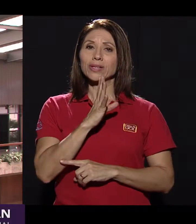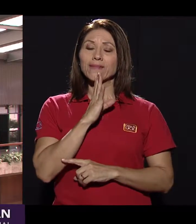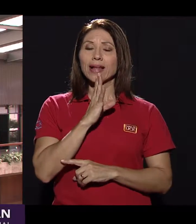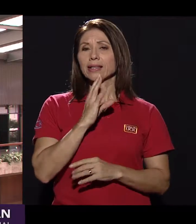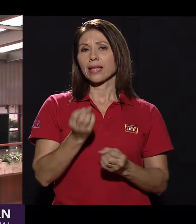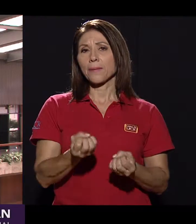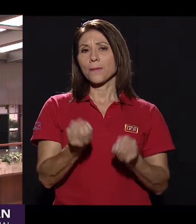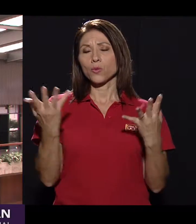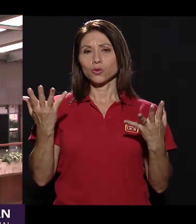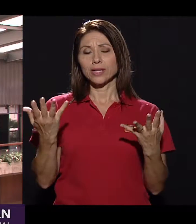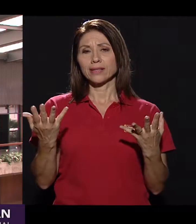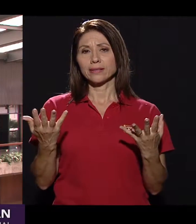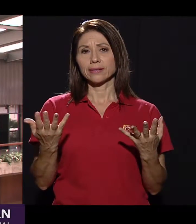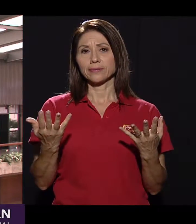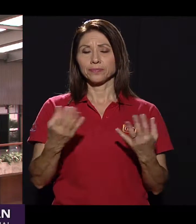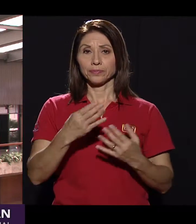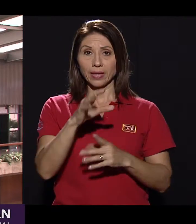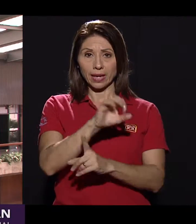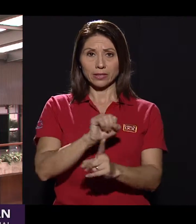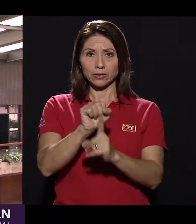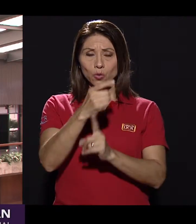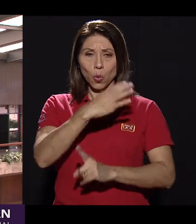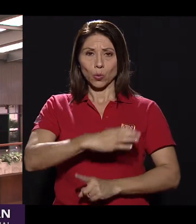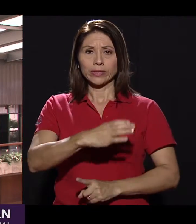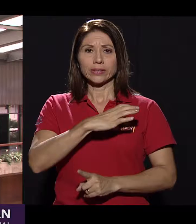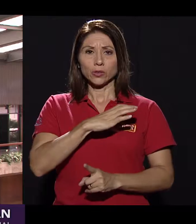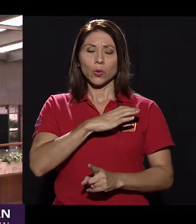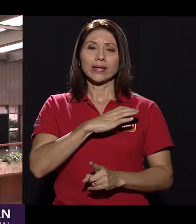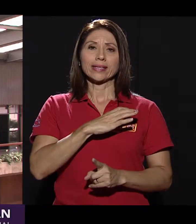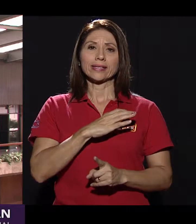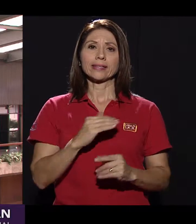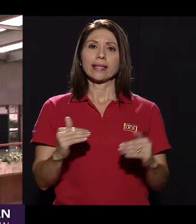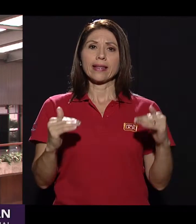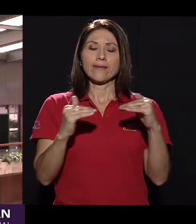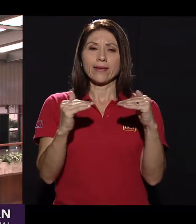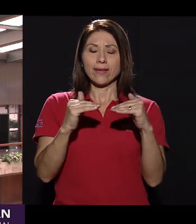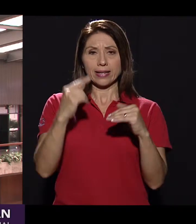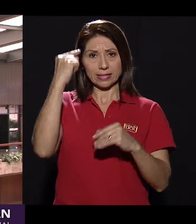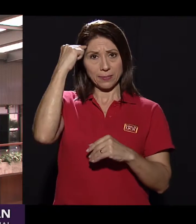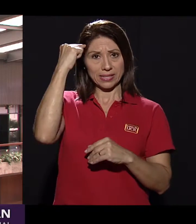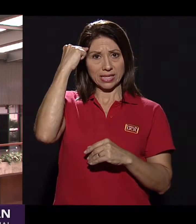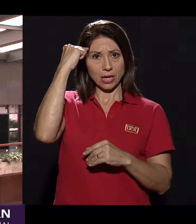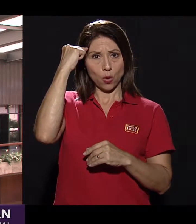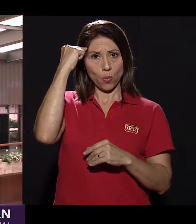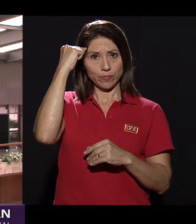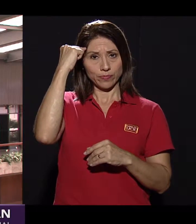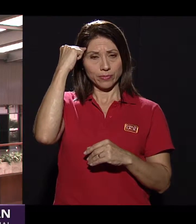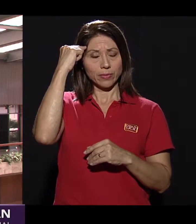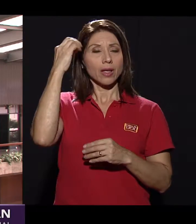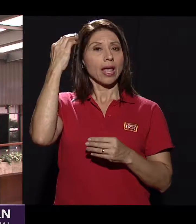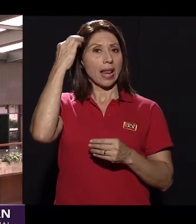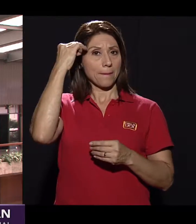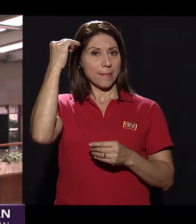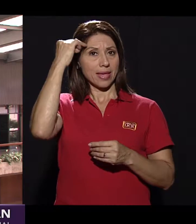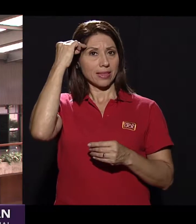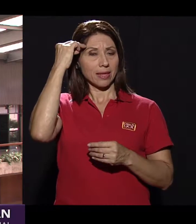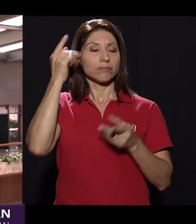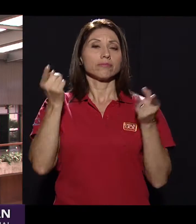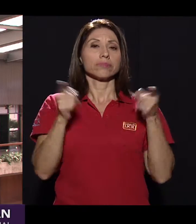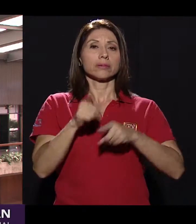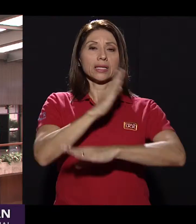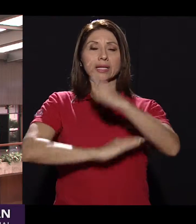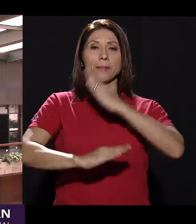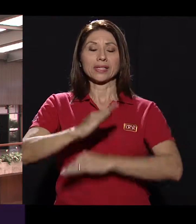Podemos hablar de que muchas de las condiciones de carácter psíquico o en la mente se transforman en una